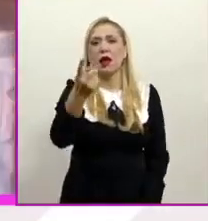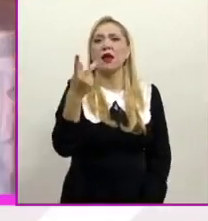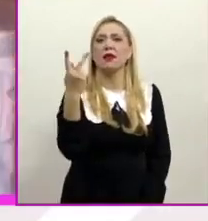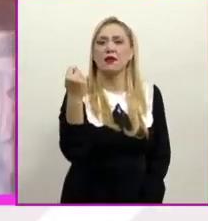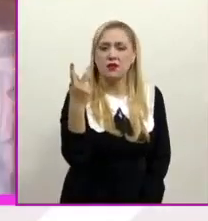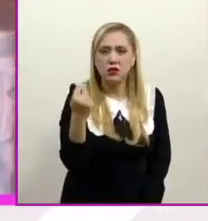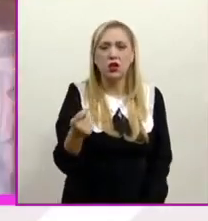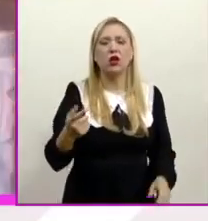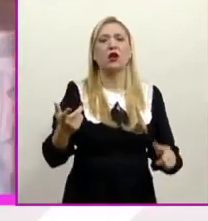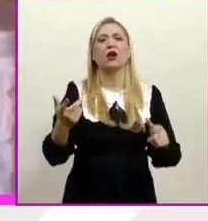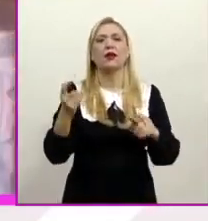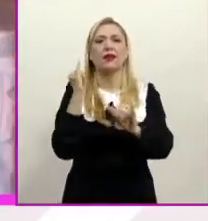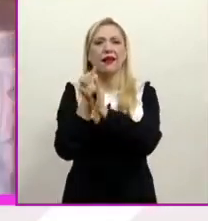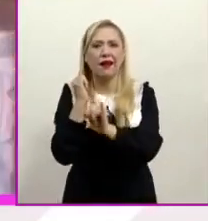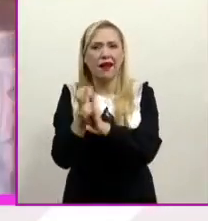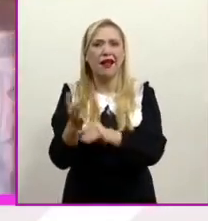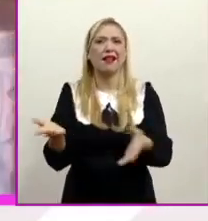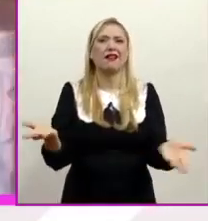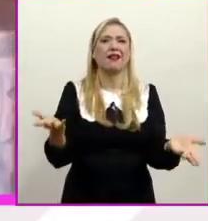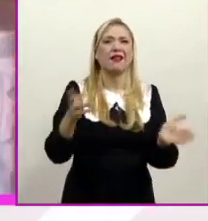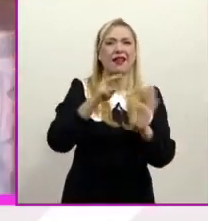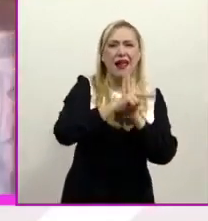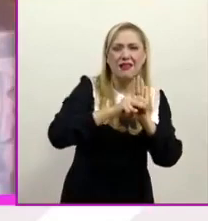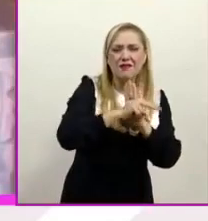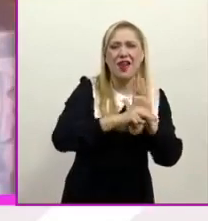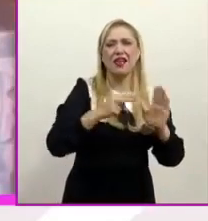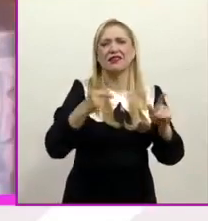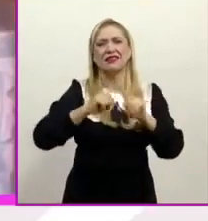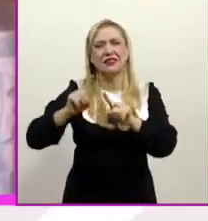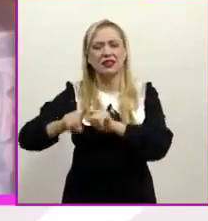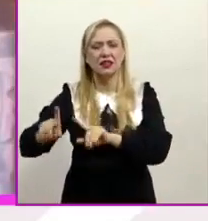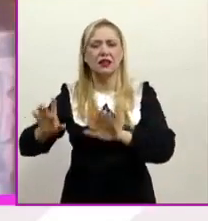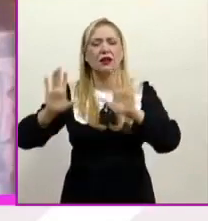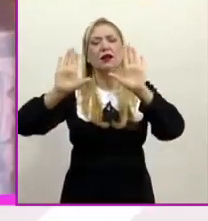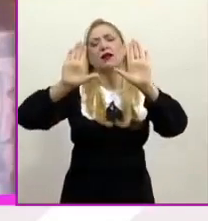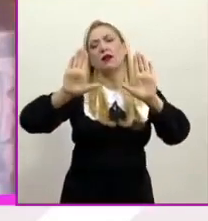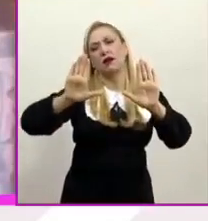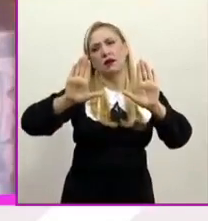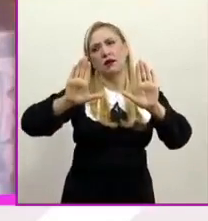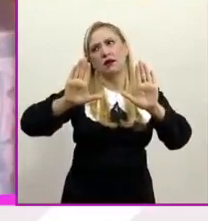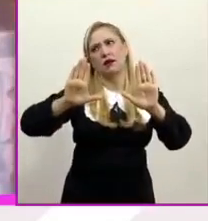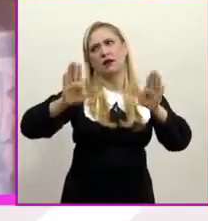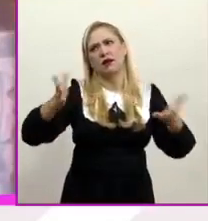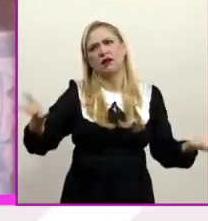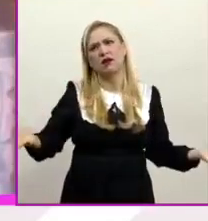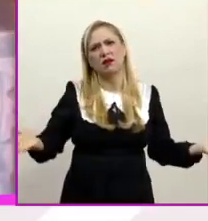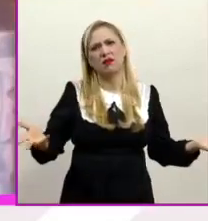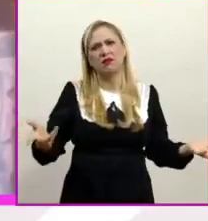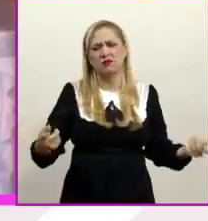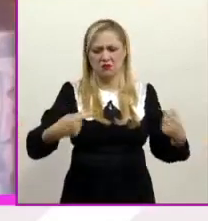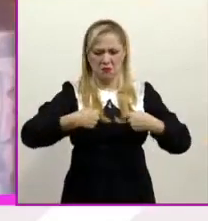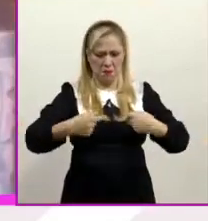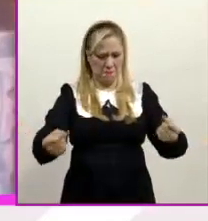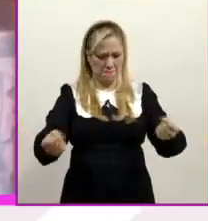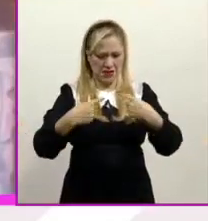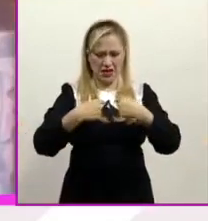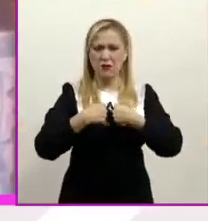vemos en las plataformas digitales. Pero la narrativa está en todo lo que nos hemos contado incluso de nosotros